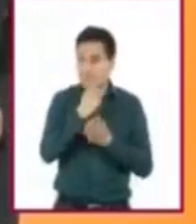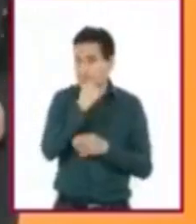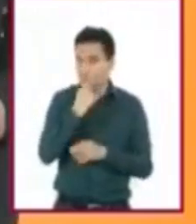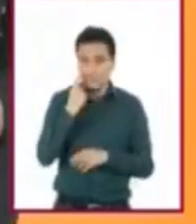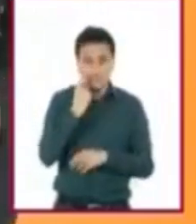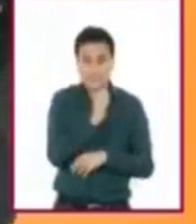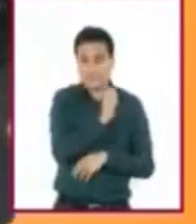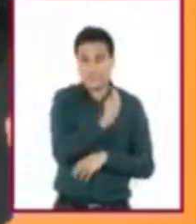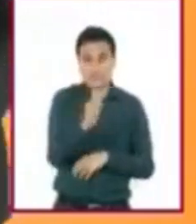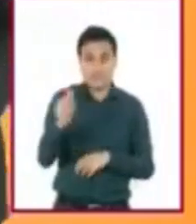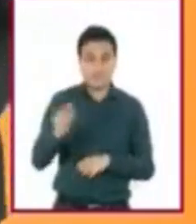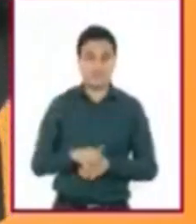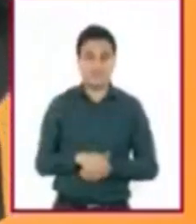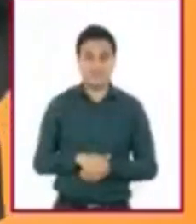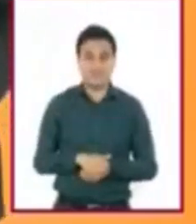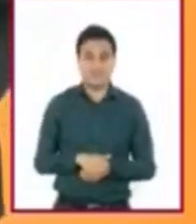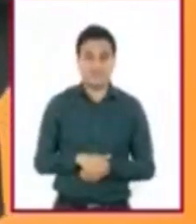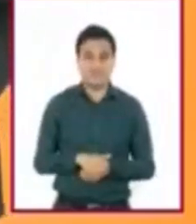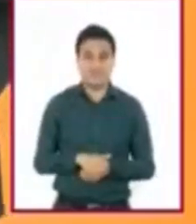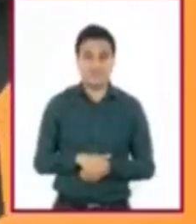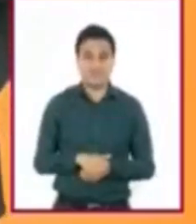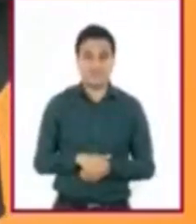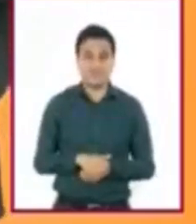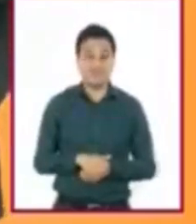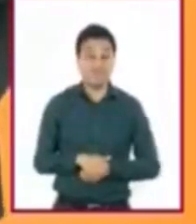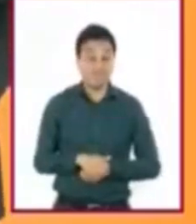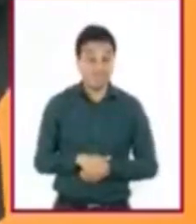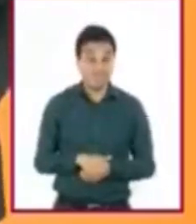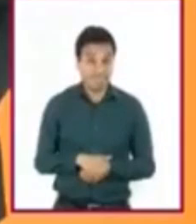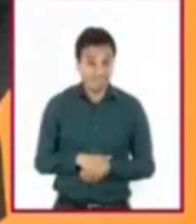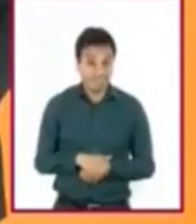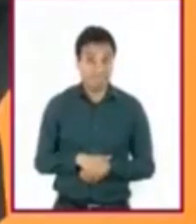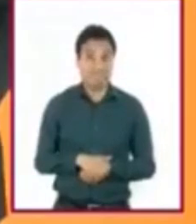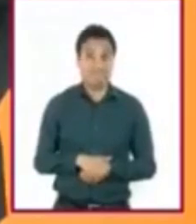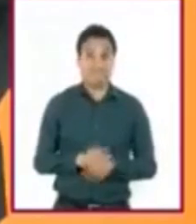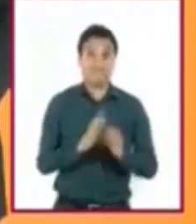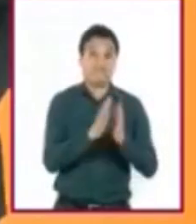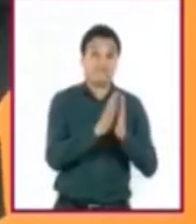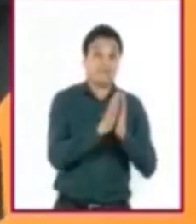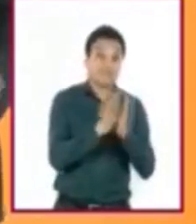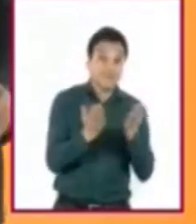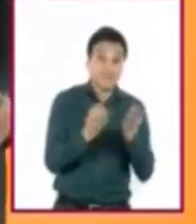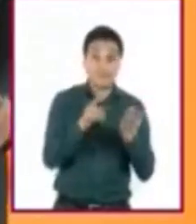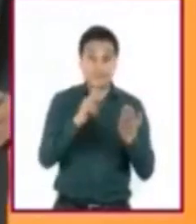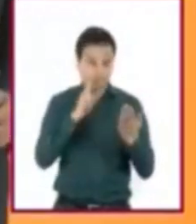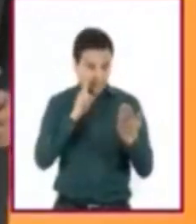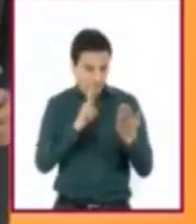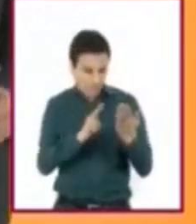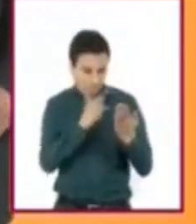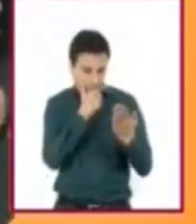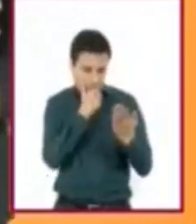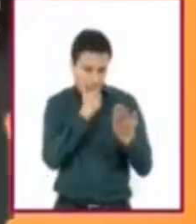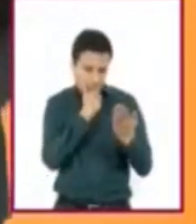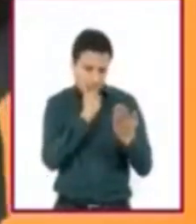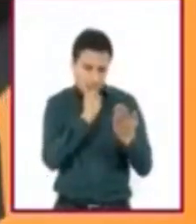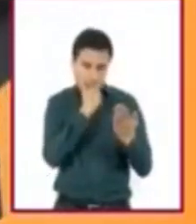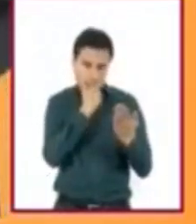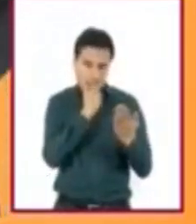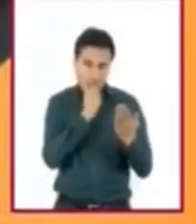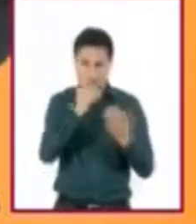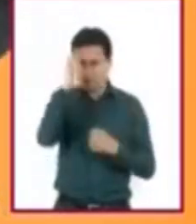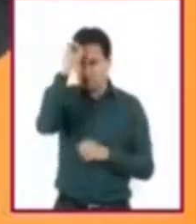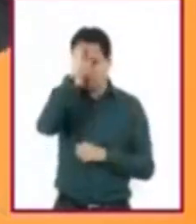esa época. Para realizar interpretaciones sobre las evidencias encontradas en documentos,